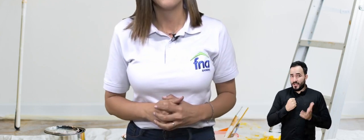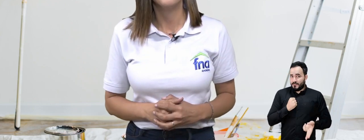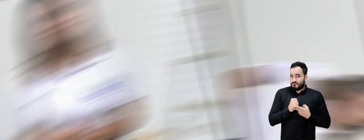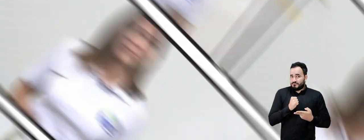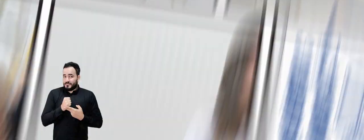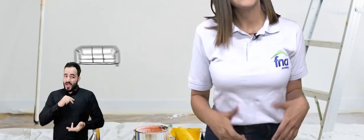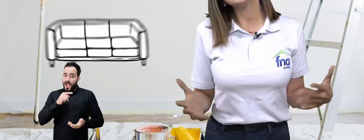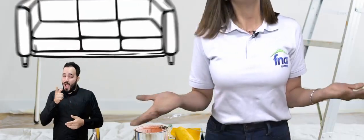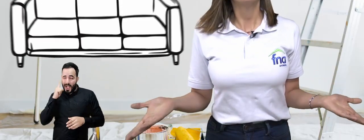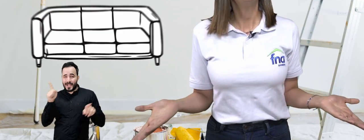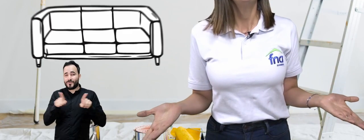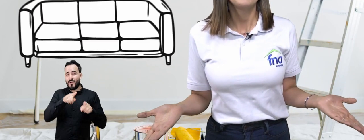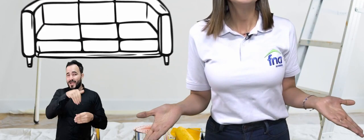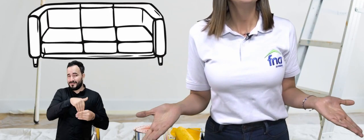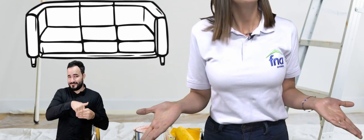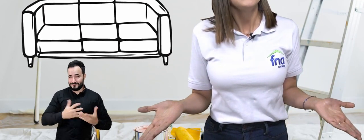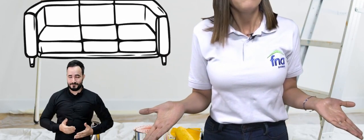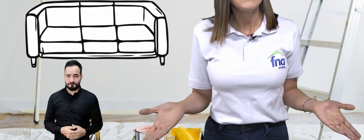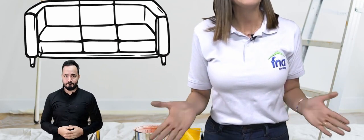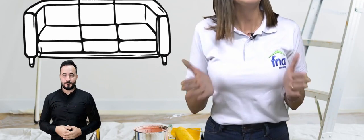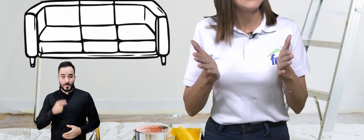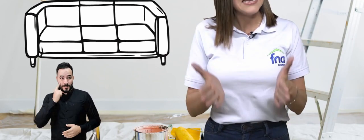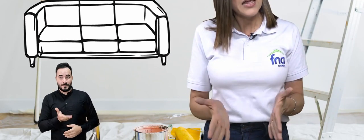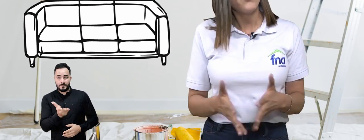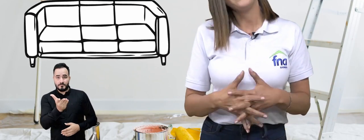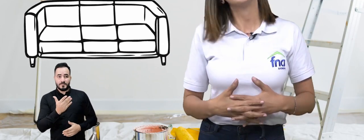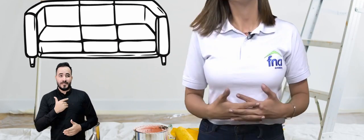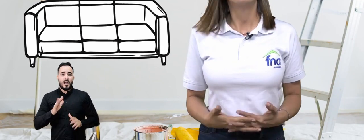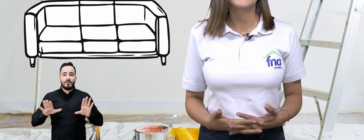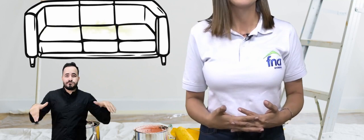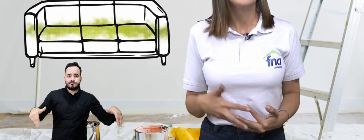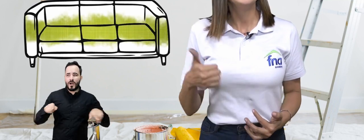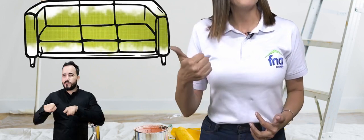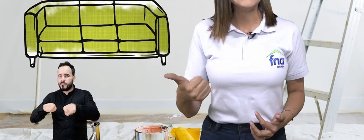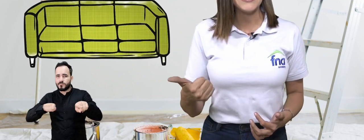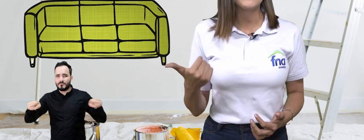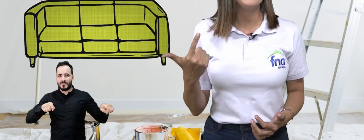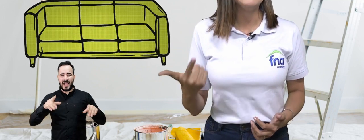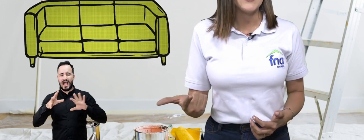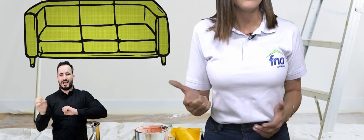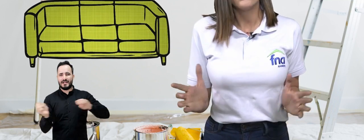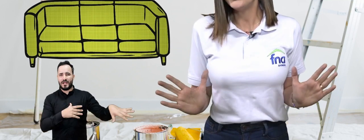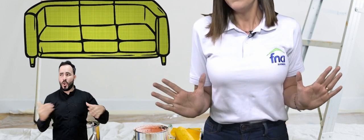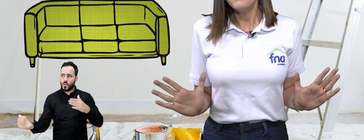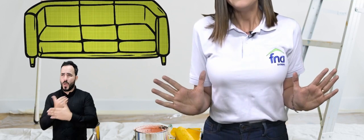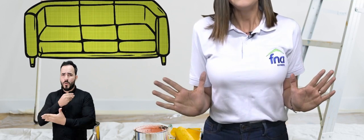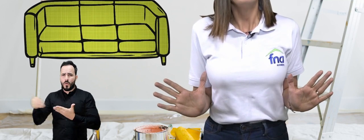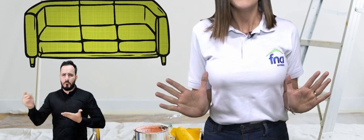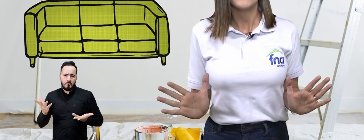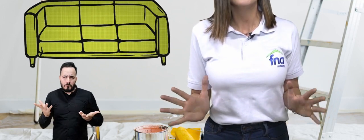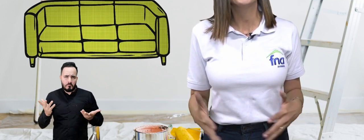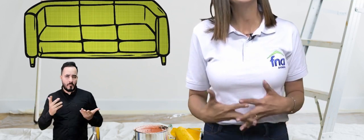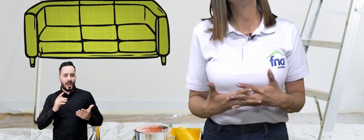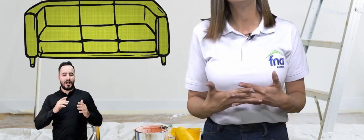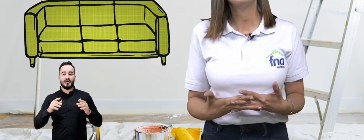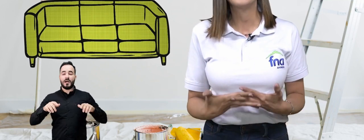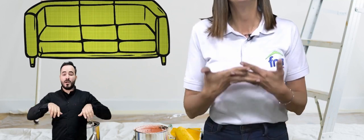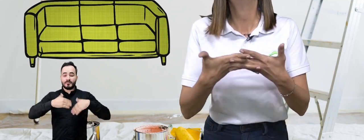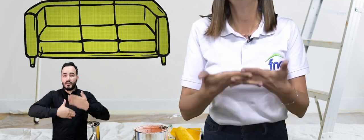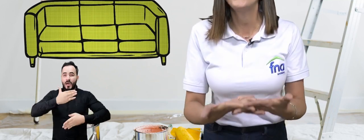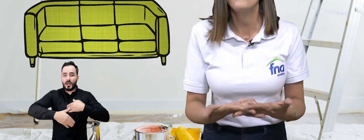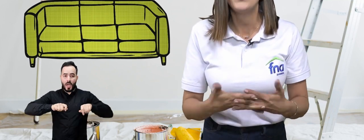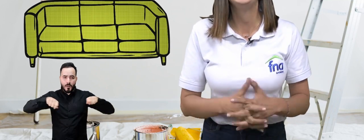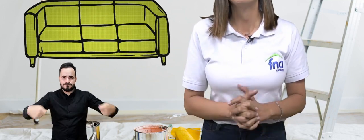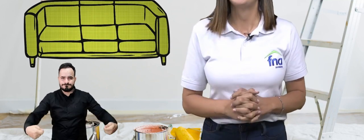de ahorrar. Renovar los muebles no significa tener que volver a comprar. Tapizar, pintar o simplemente limpiarlos puede